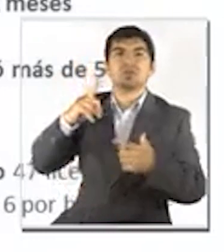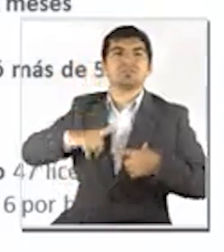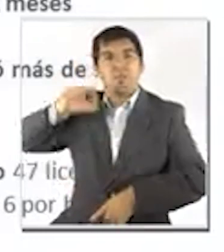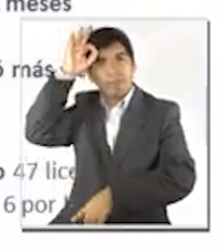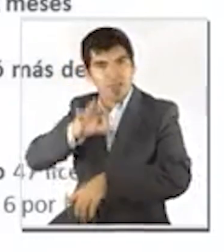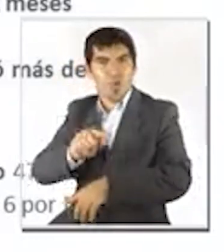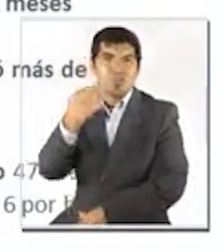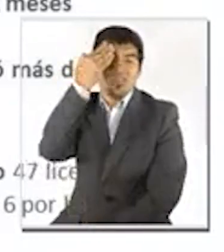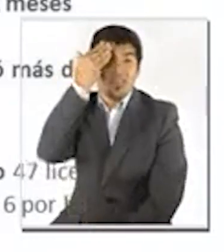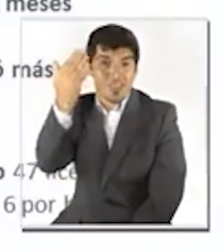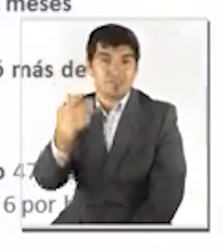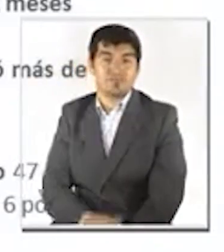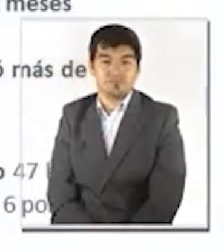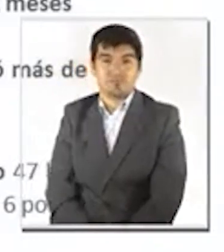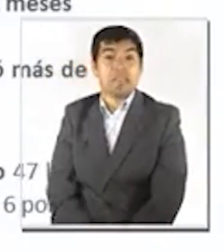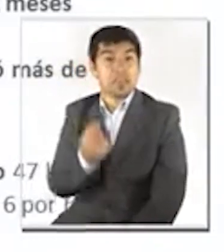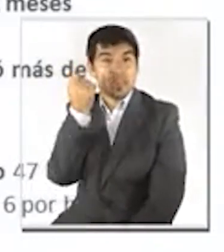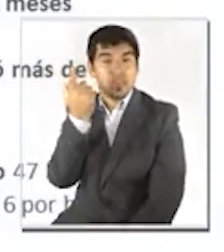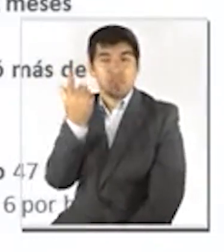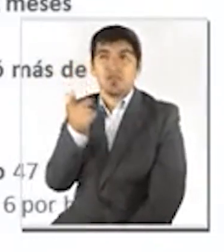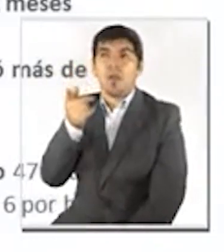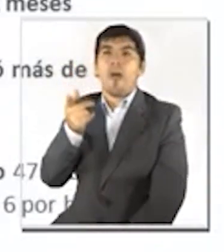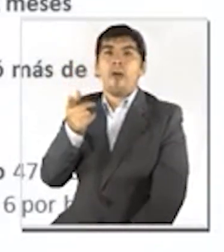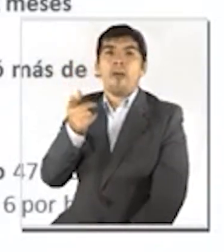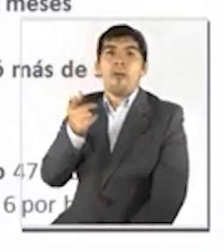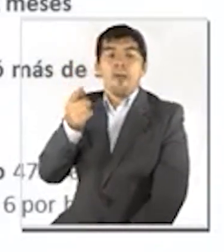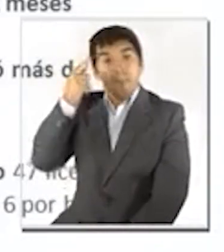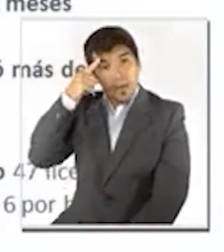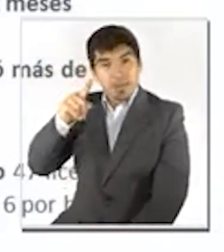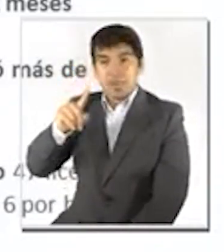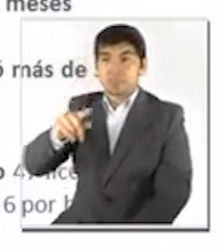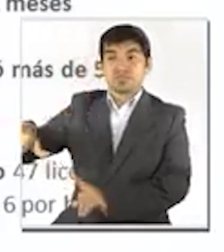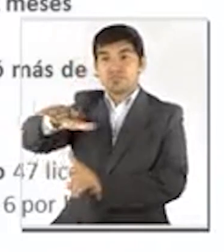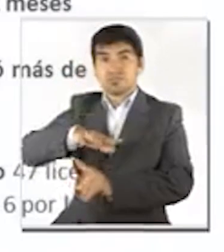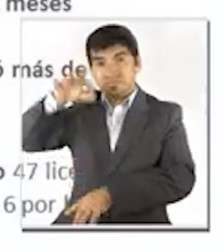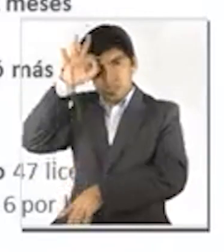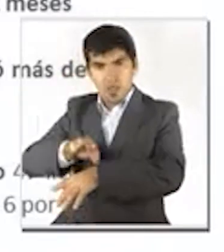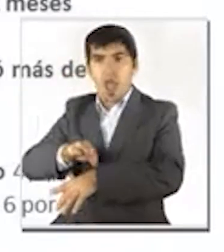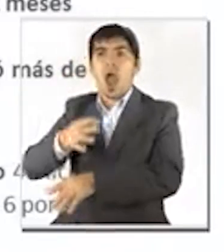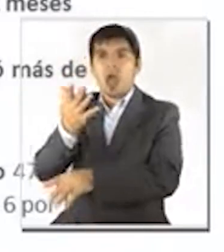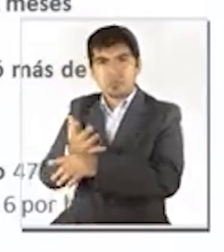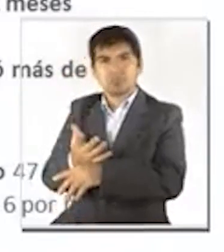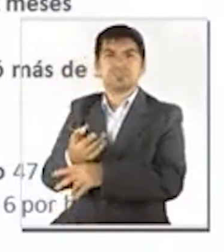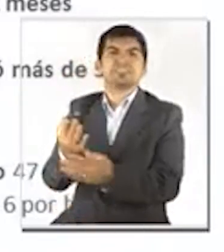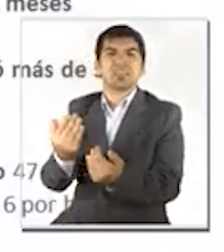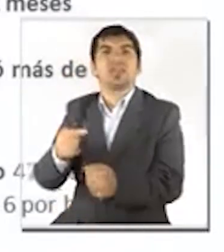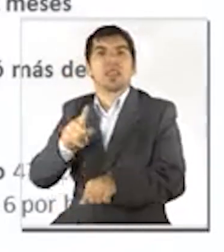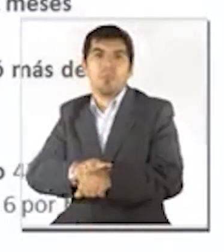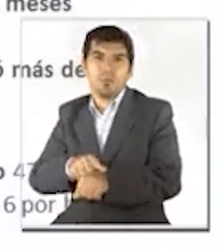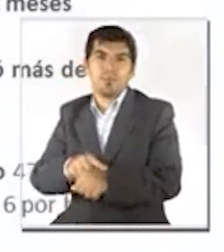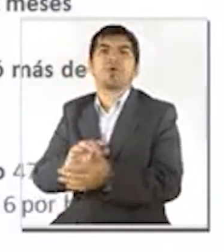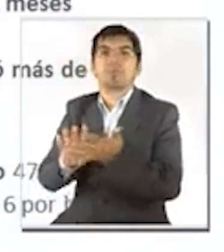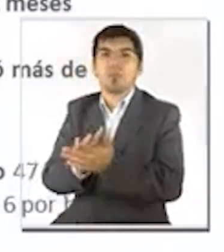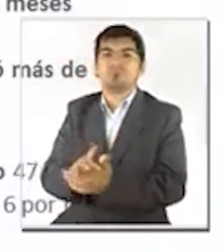día tienen que imaginar ustedes que para que el acto médico ocurra requiere un tiempo para evaluar a un paciente poder